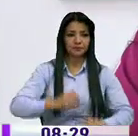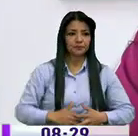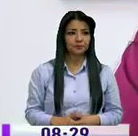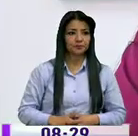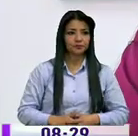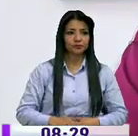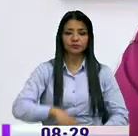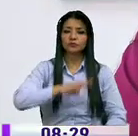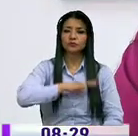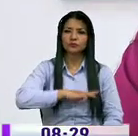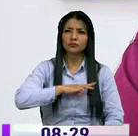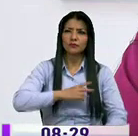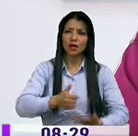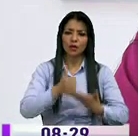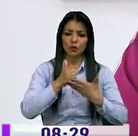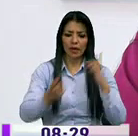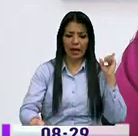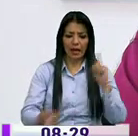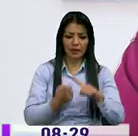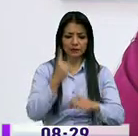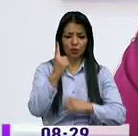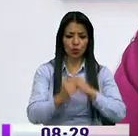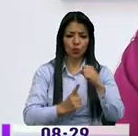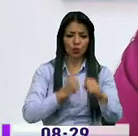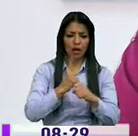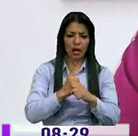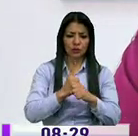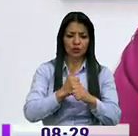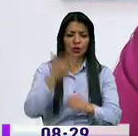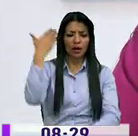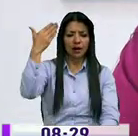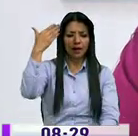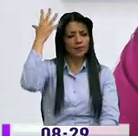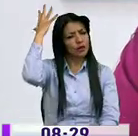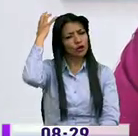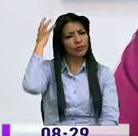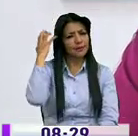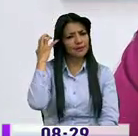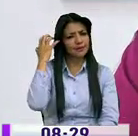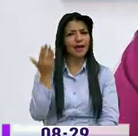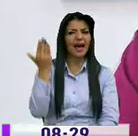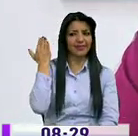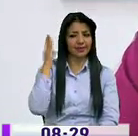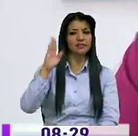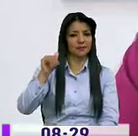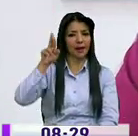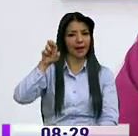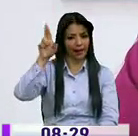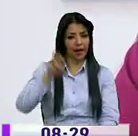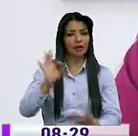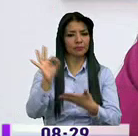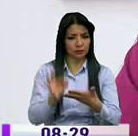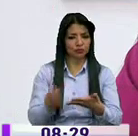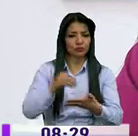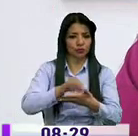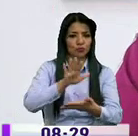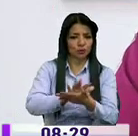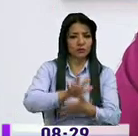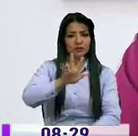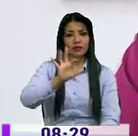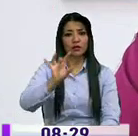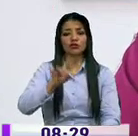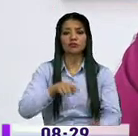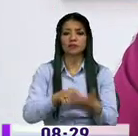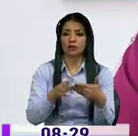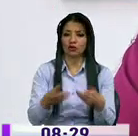del municipio fue hasta el primer año del doctor Rodas, que dejó Augusto Barrera puesto en su presupuesto